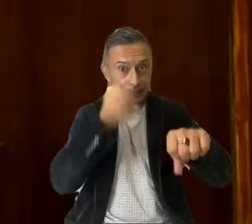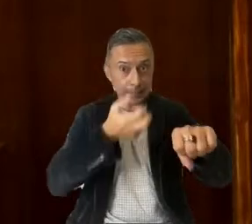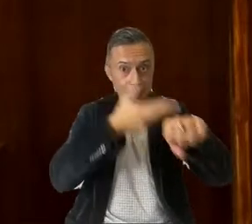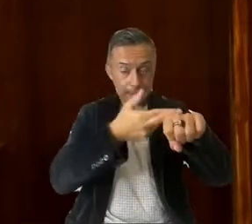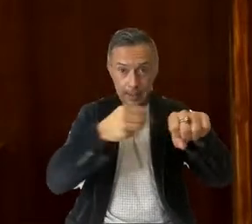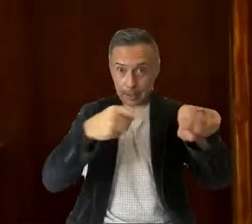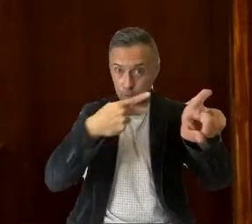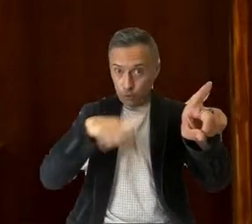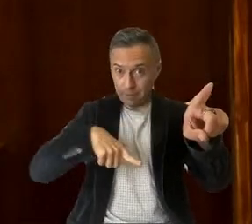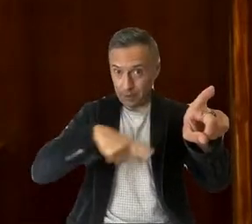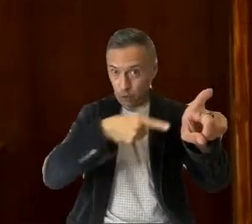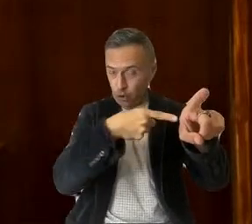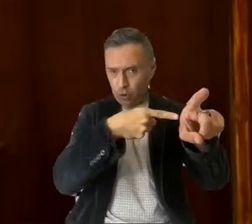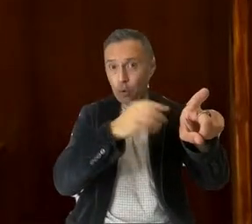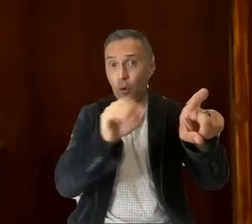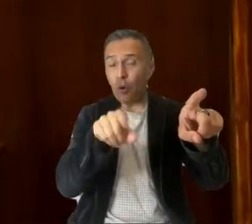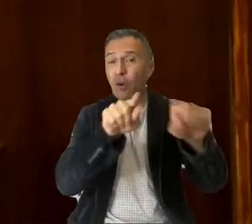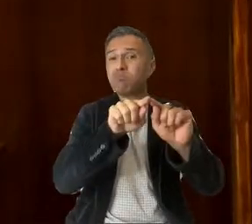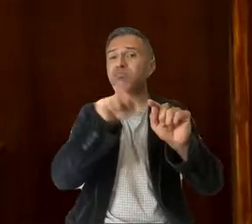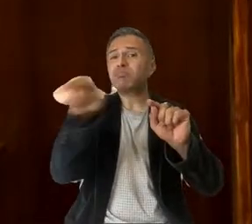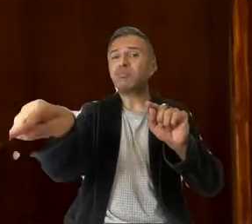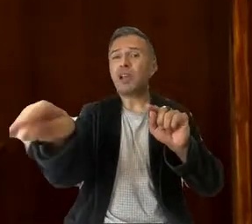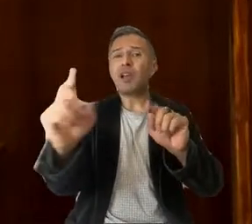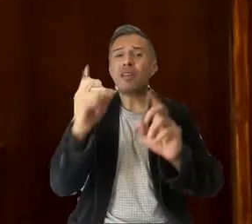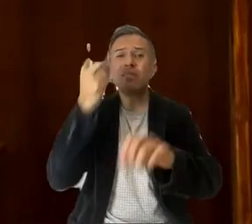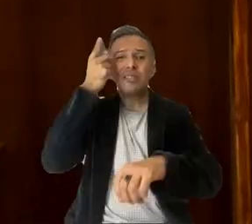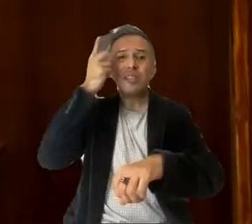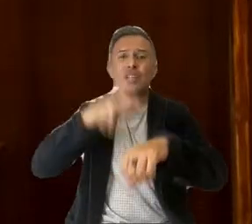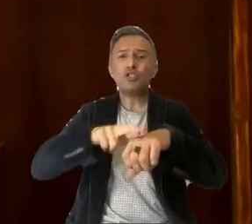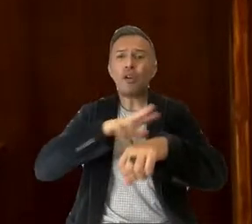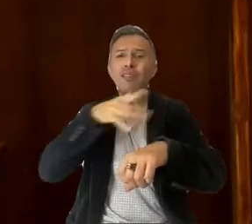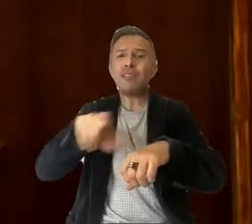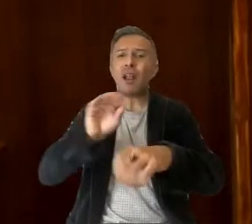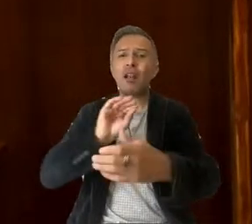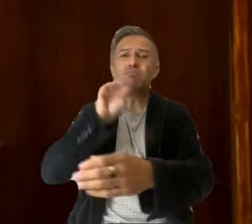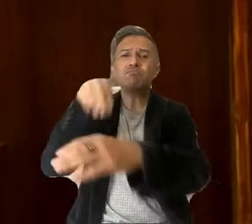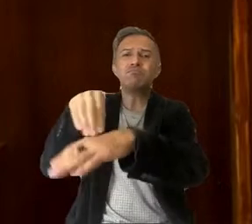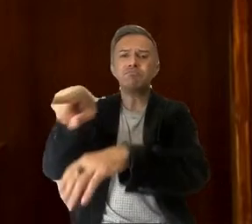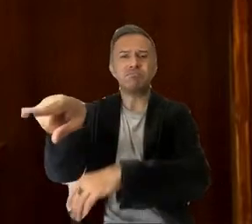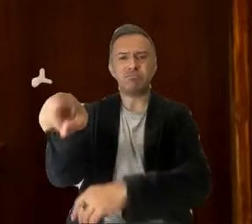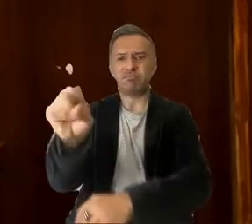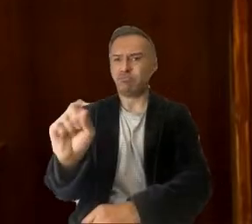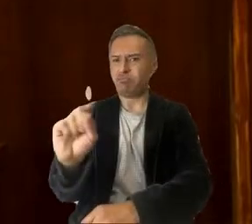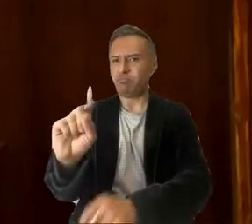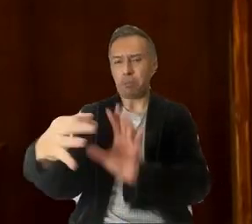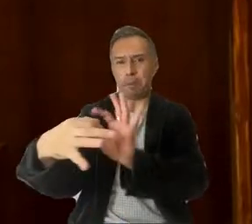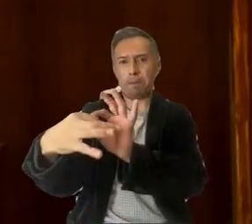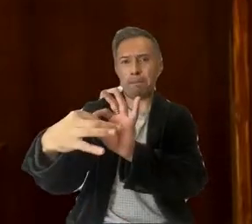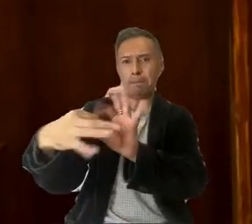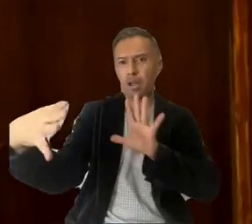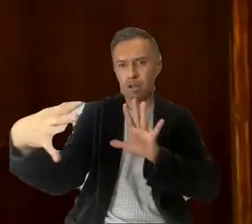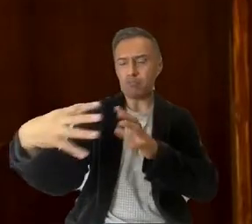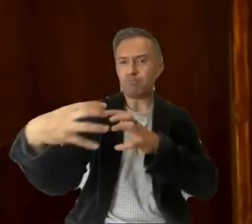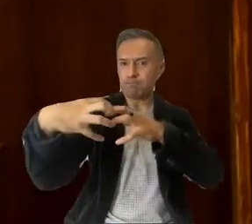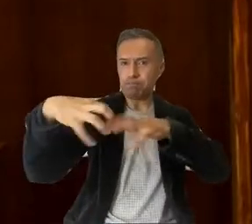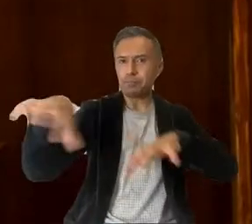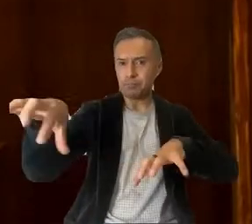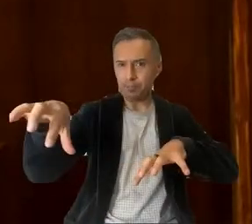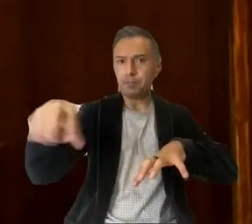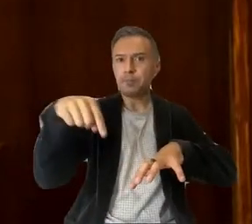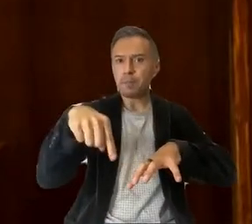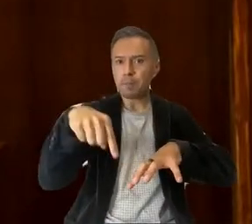bien relegado a una dirección general, es que sostenemos, a consideración de esta H